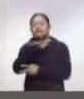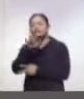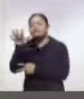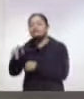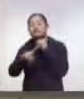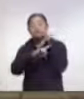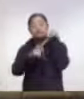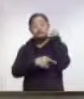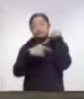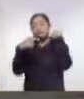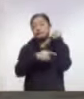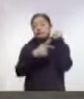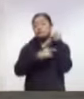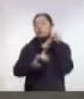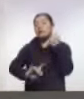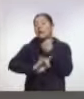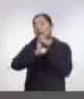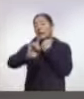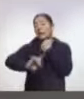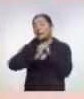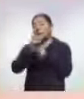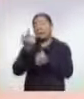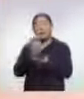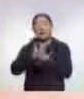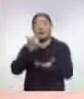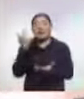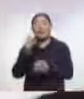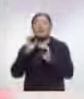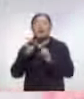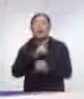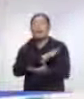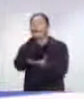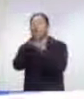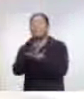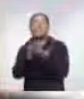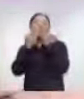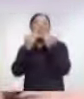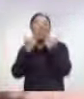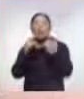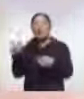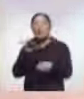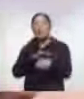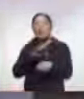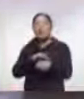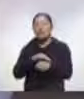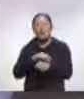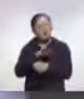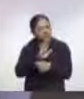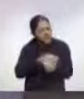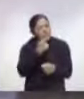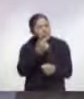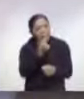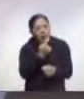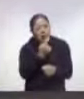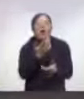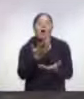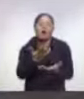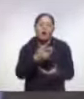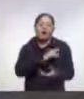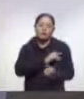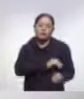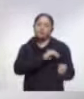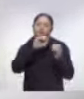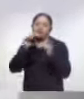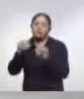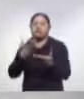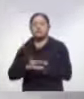embarazo de alto riesgo o que por alguna razón no acudan a los servicios de salud. Con información de la redacción, Ahora Noticias.